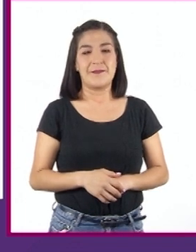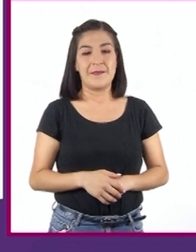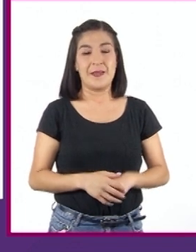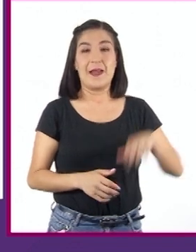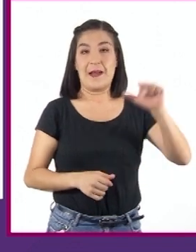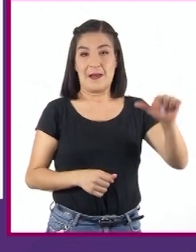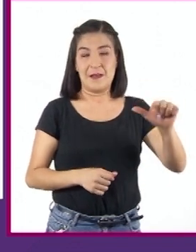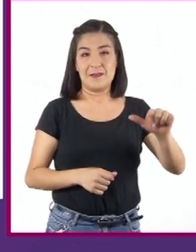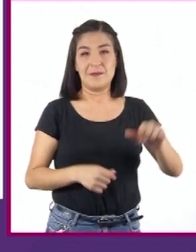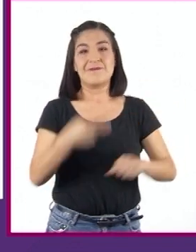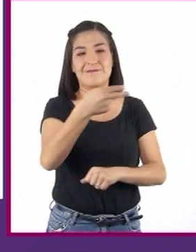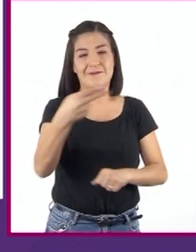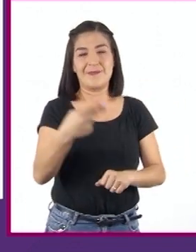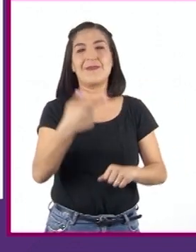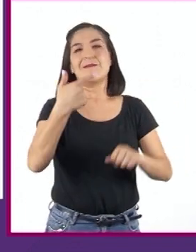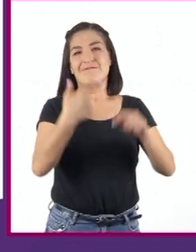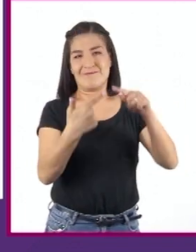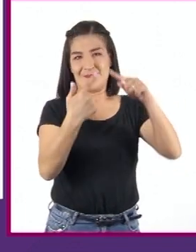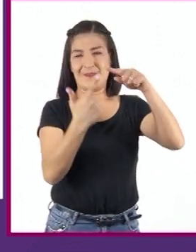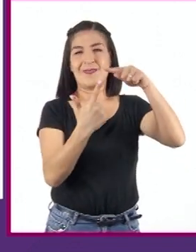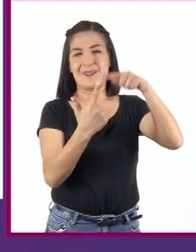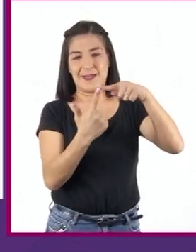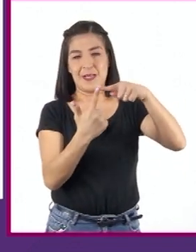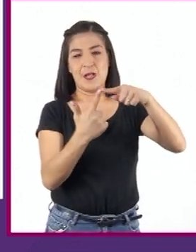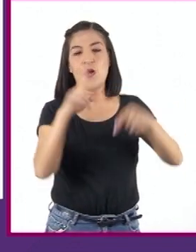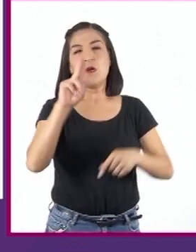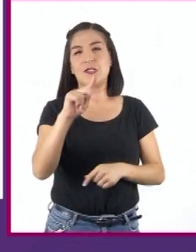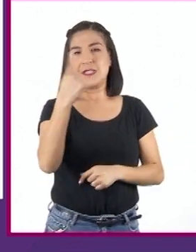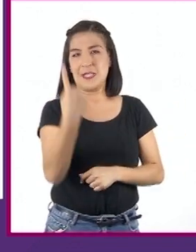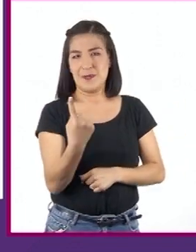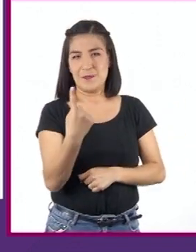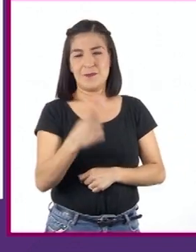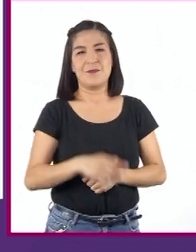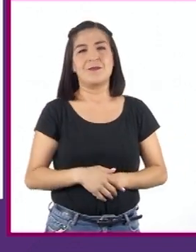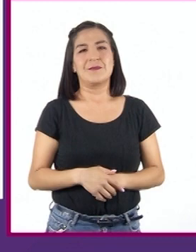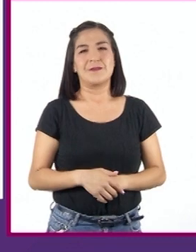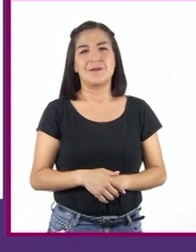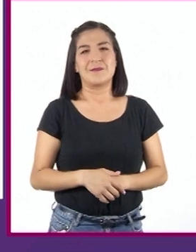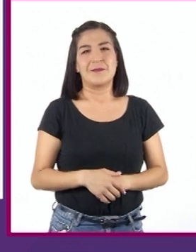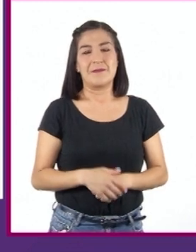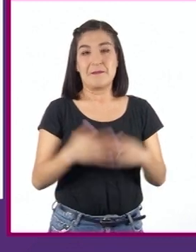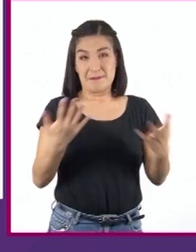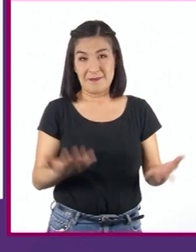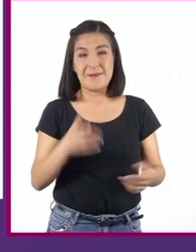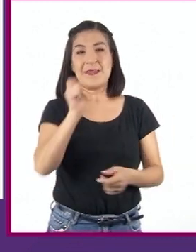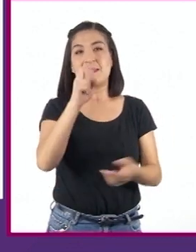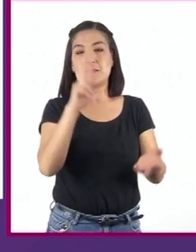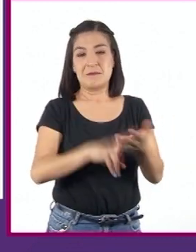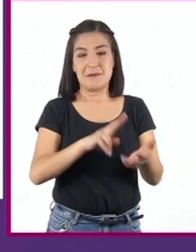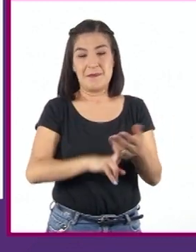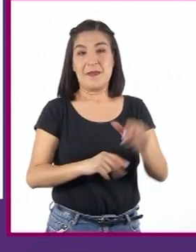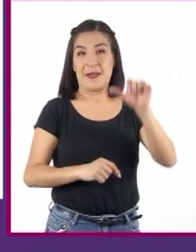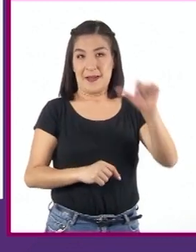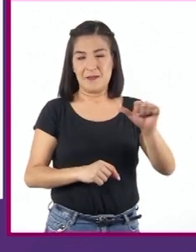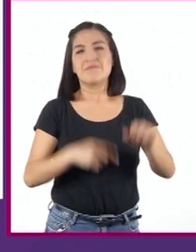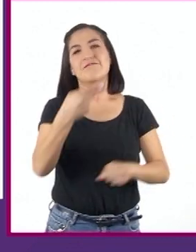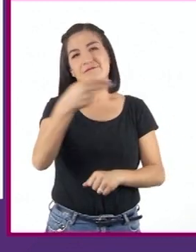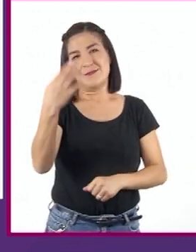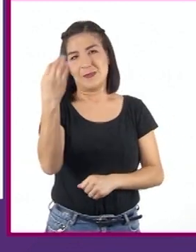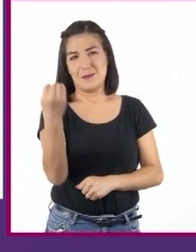A es igual con la raíz cuadrada de 81, por lo que el valor de A es